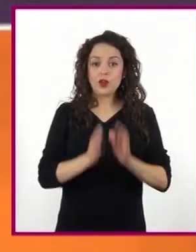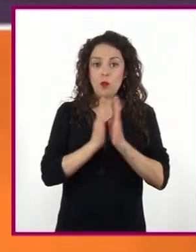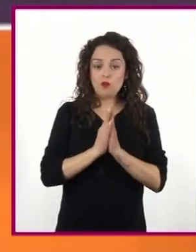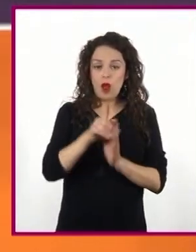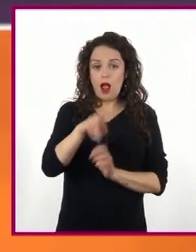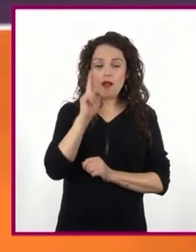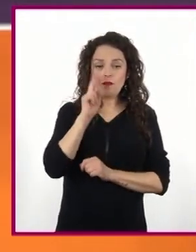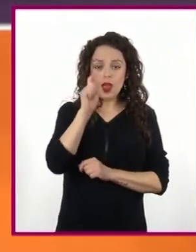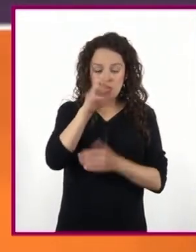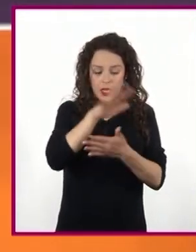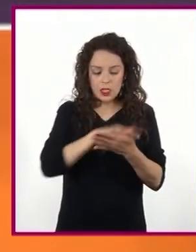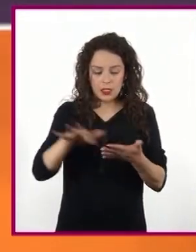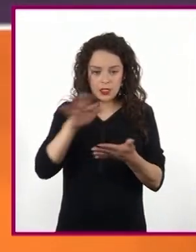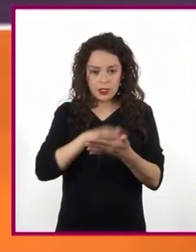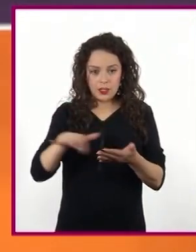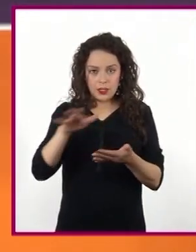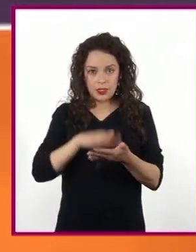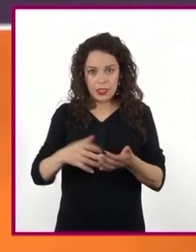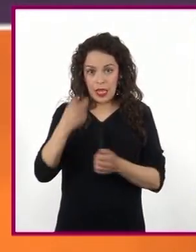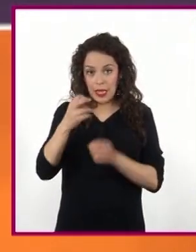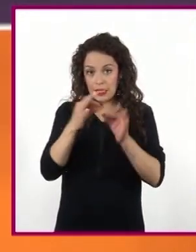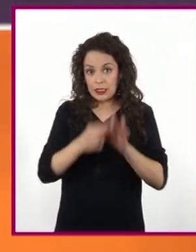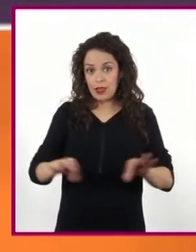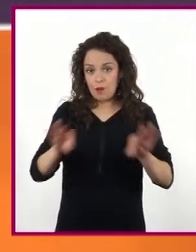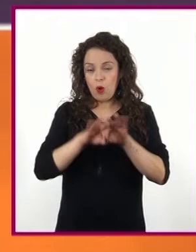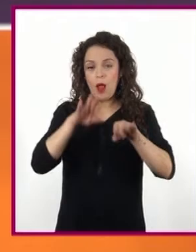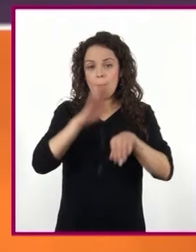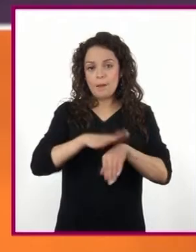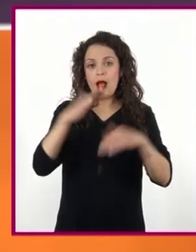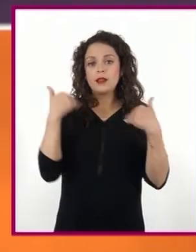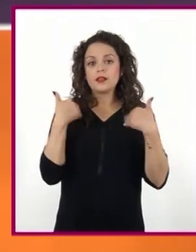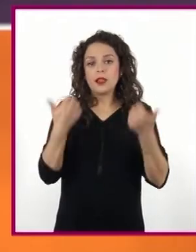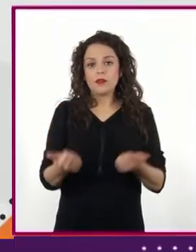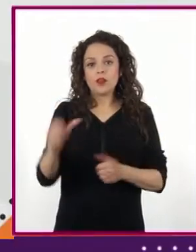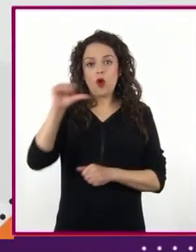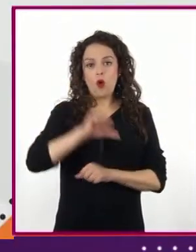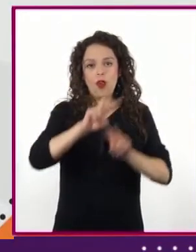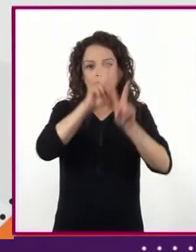los principales pensadores para comprender mejor nuestro tema de hoy.